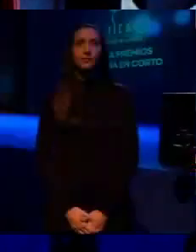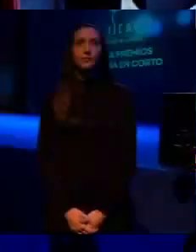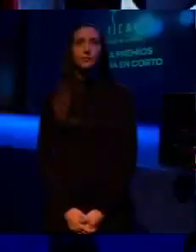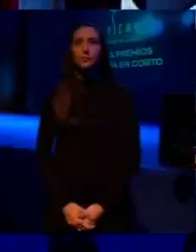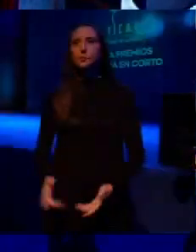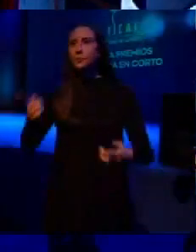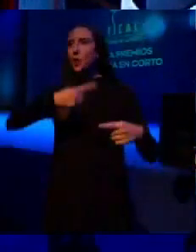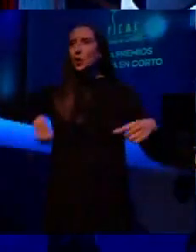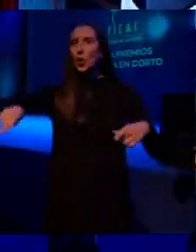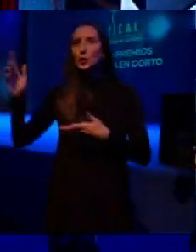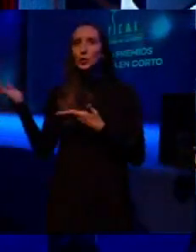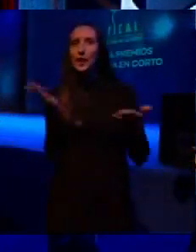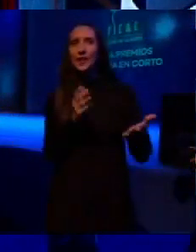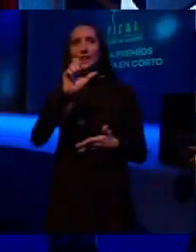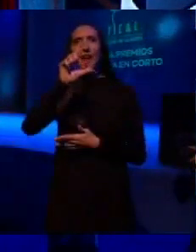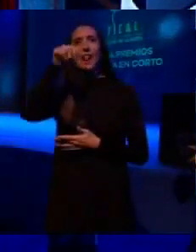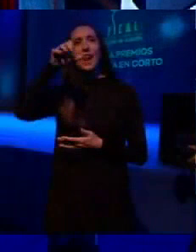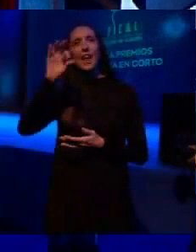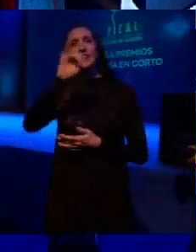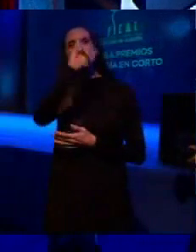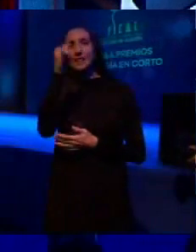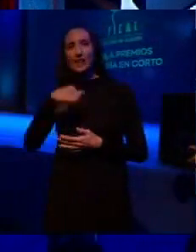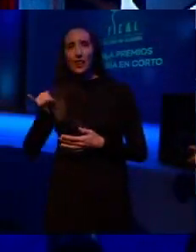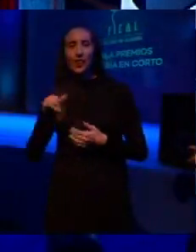Con todos ustedes, Elena Sánchez.